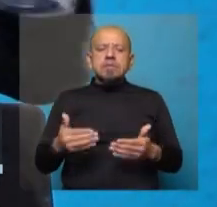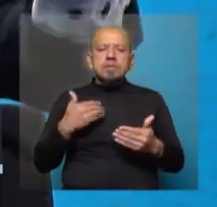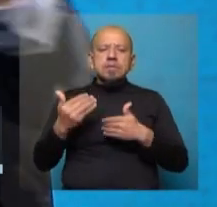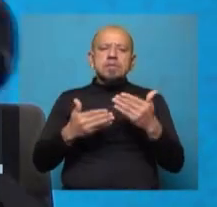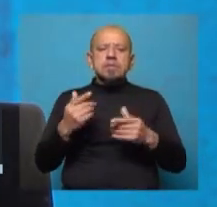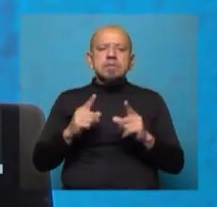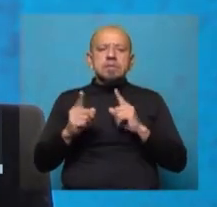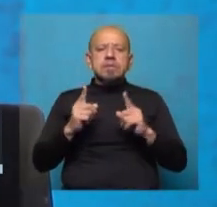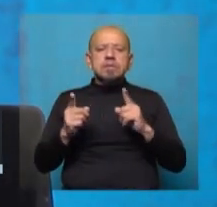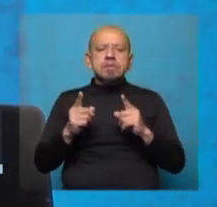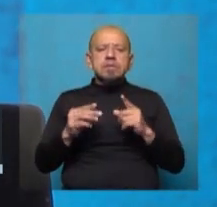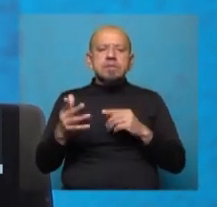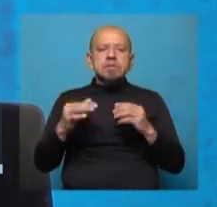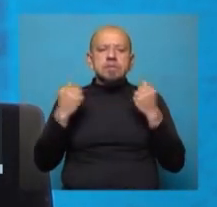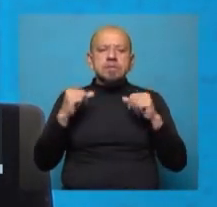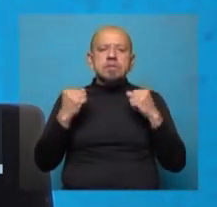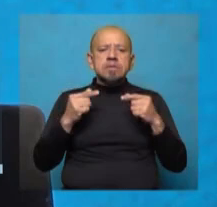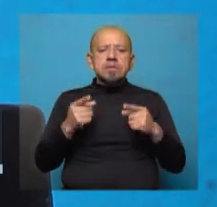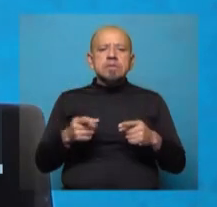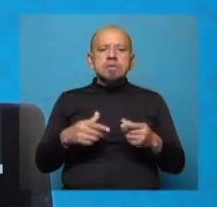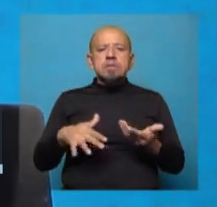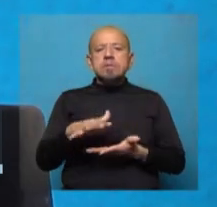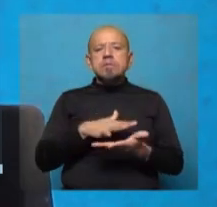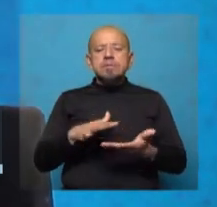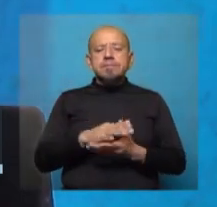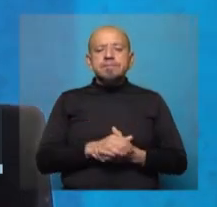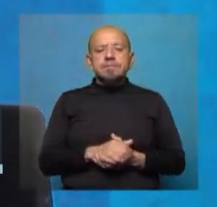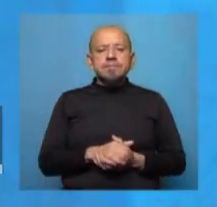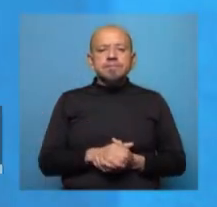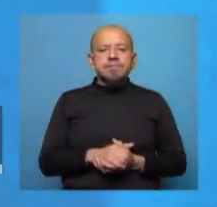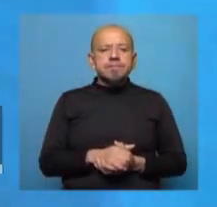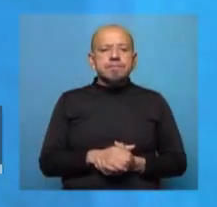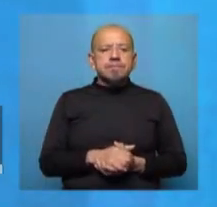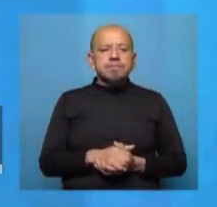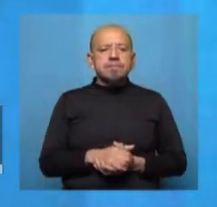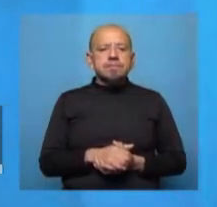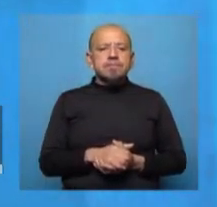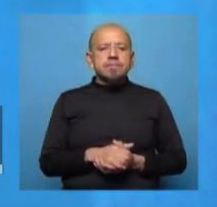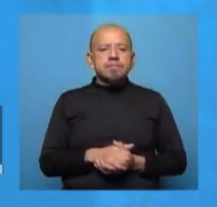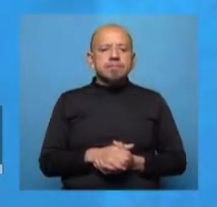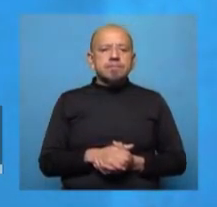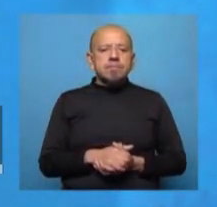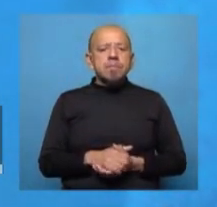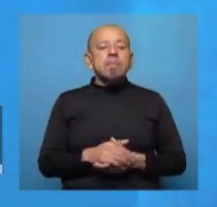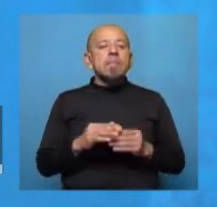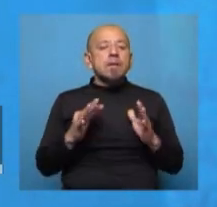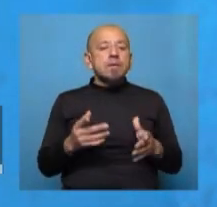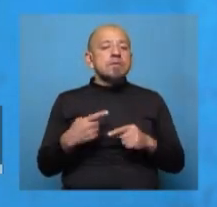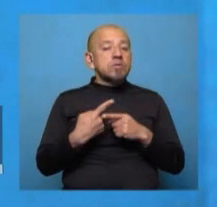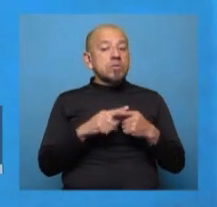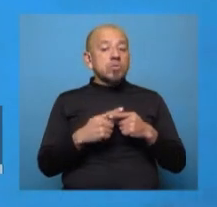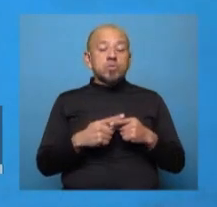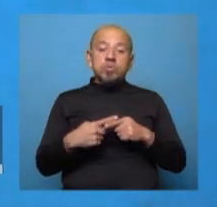algunas infraestructuras vinculadas al deporte en este contexto por ejemplo cómo lo ves eso bueno es una